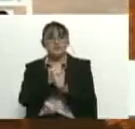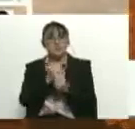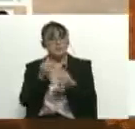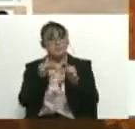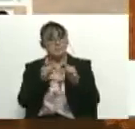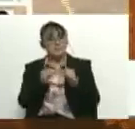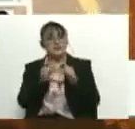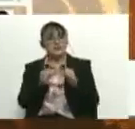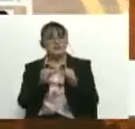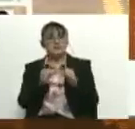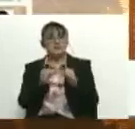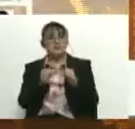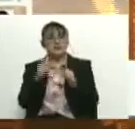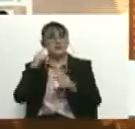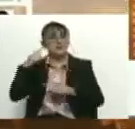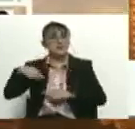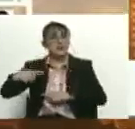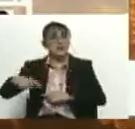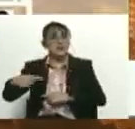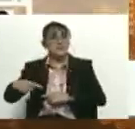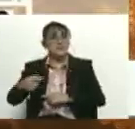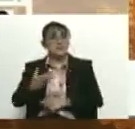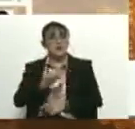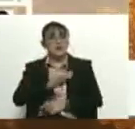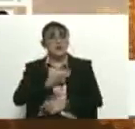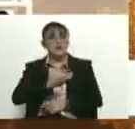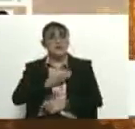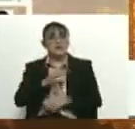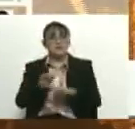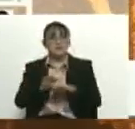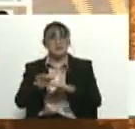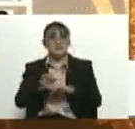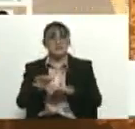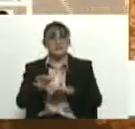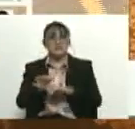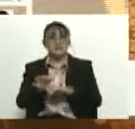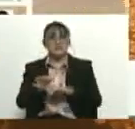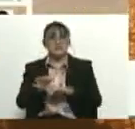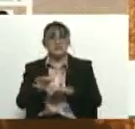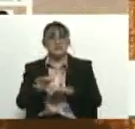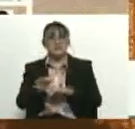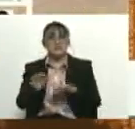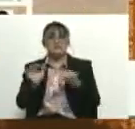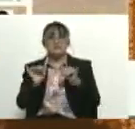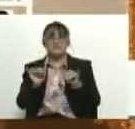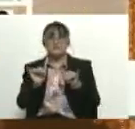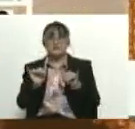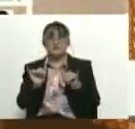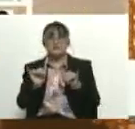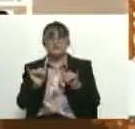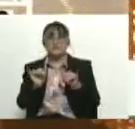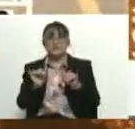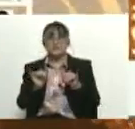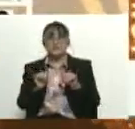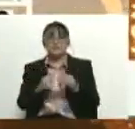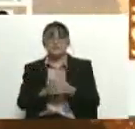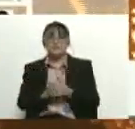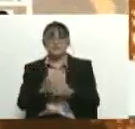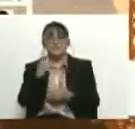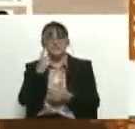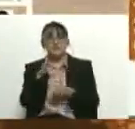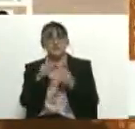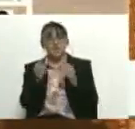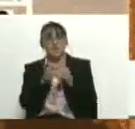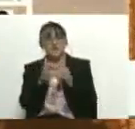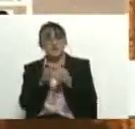permanentemente diariamente con el alcalde del municipio de camaguán El compañero Emilio Ávila que ha estado allí Muy pendiente con todo